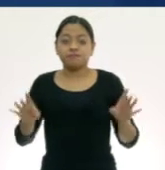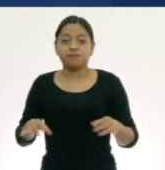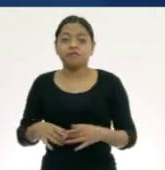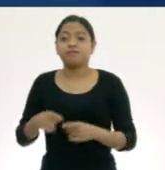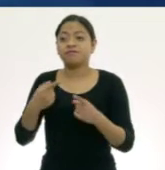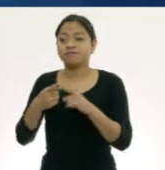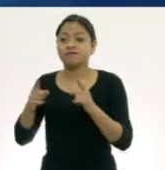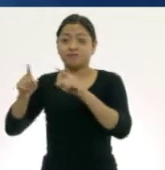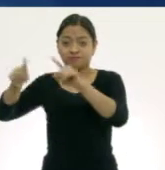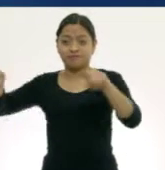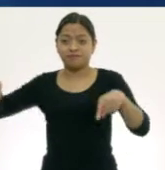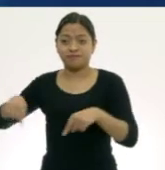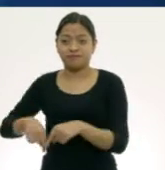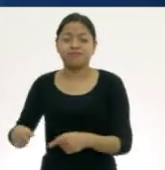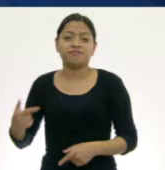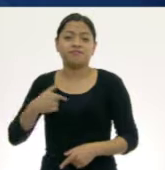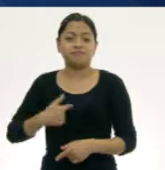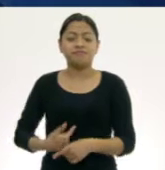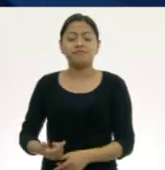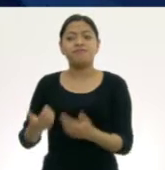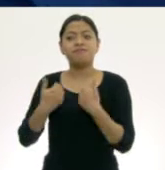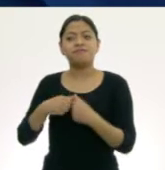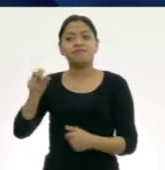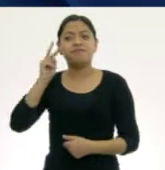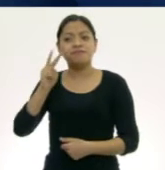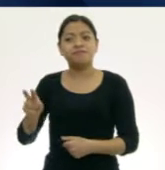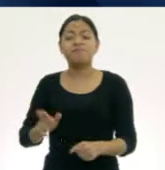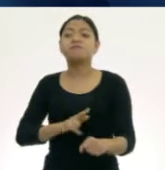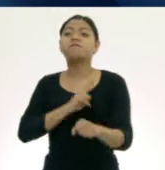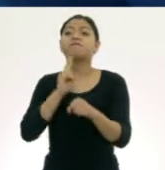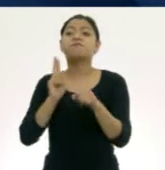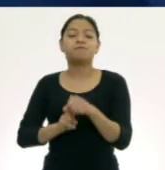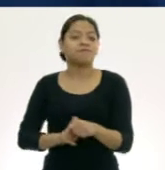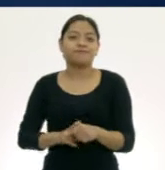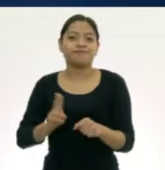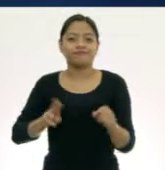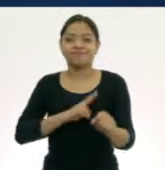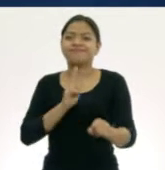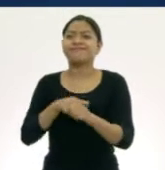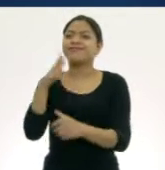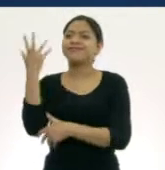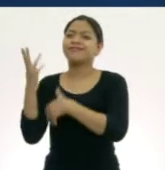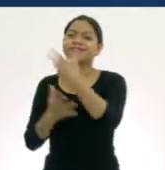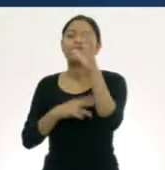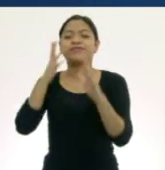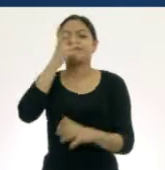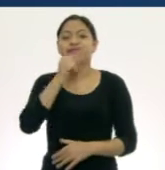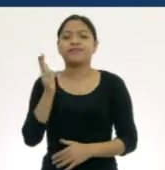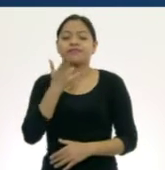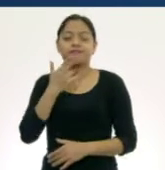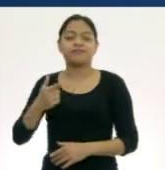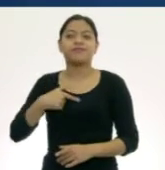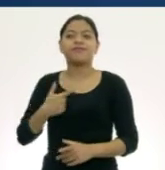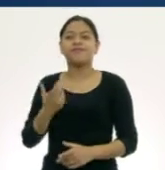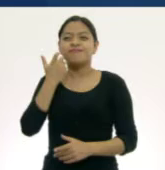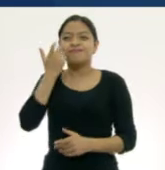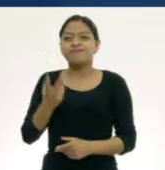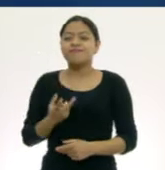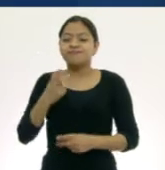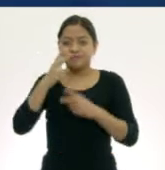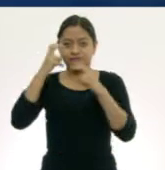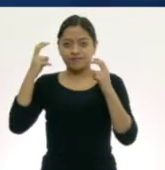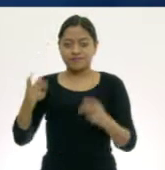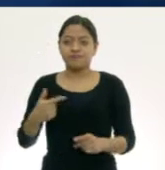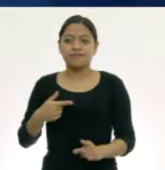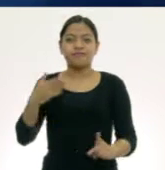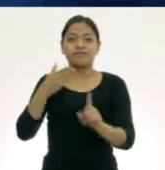huertas inmensas fueron para mí no solo lo natural, sino la naturaleza. Así se cumplió el deseo más caro de todos los hombres